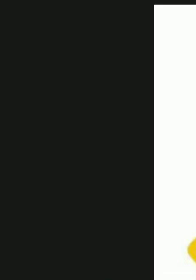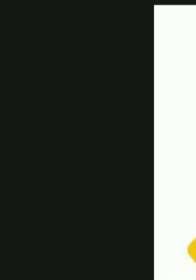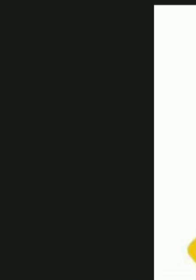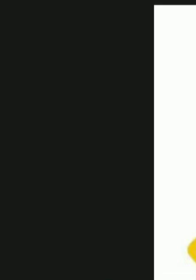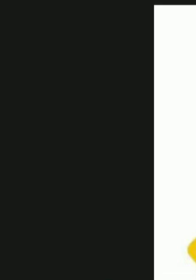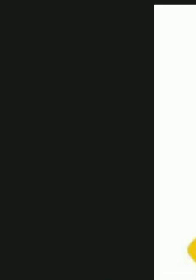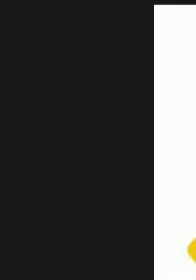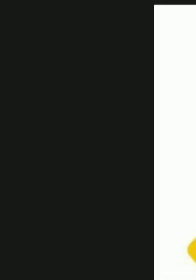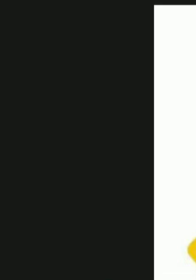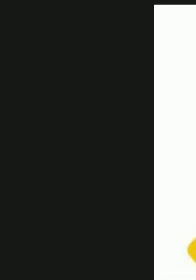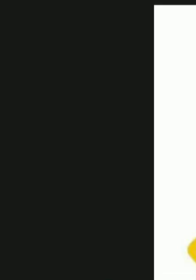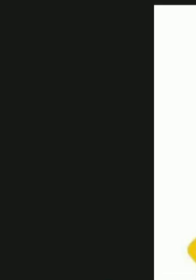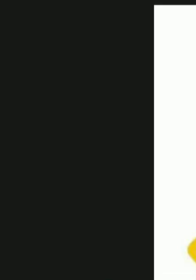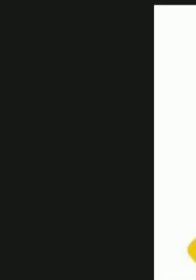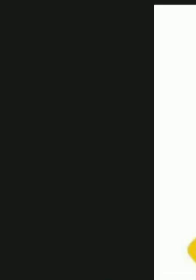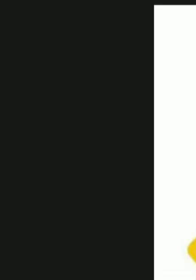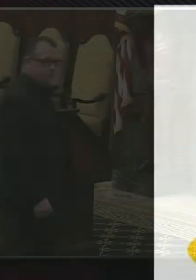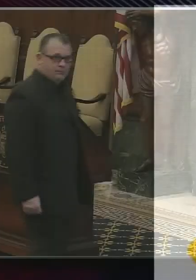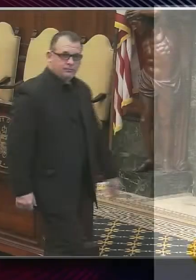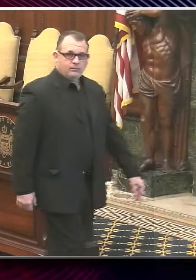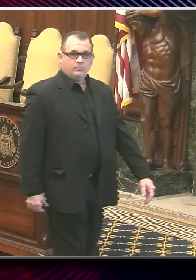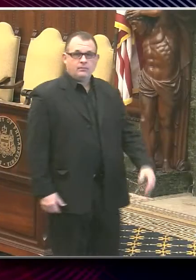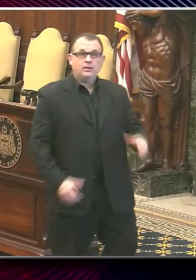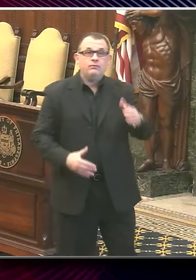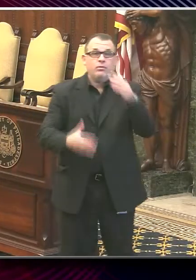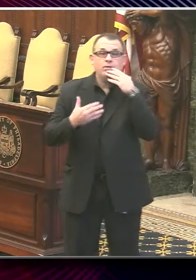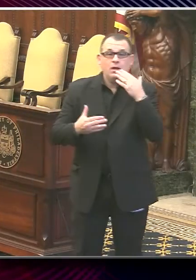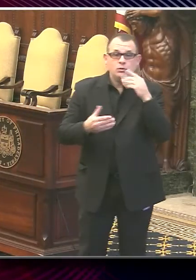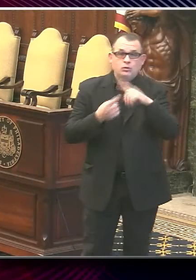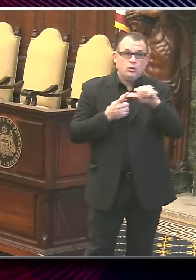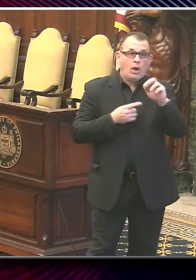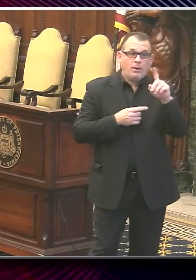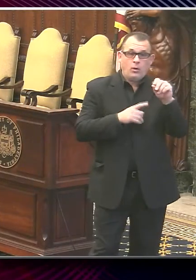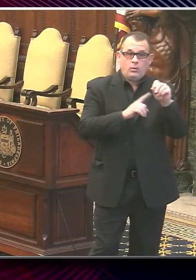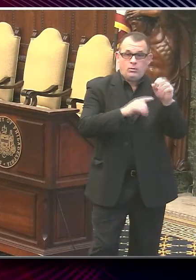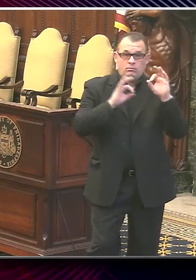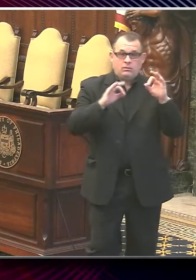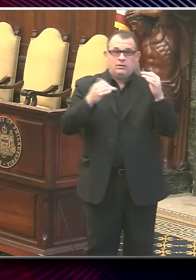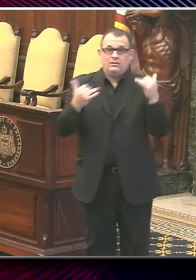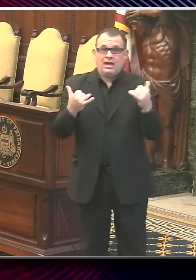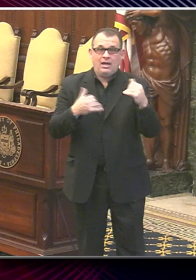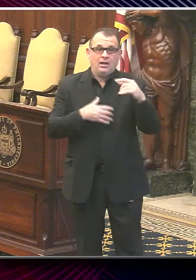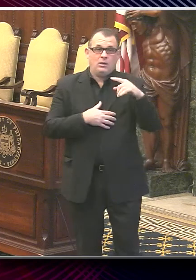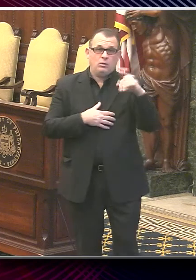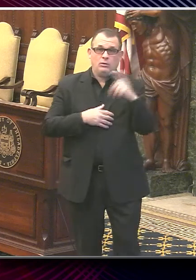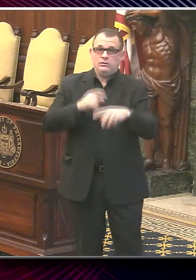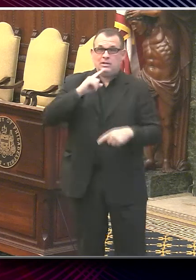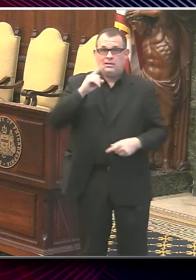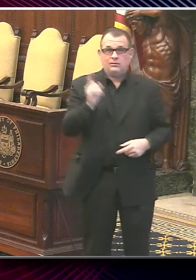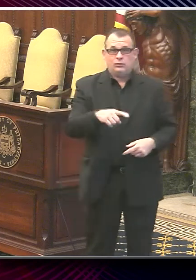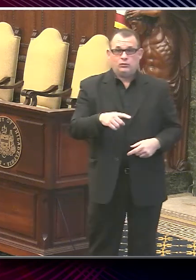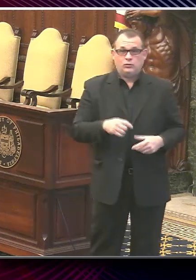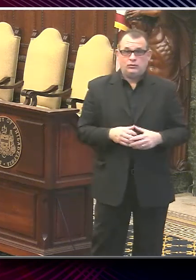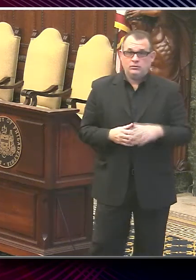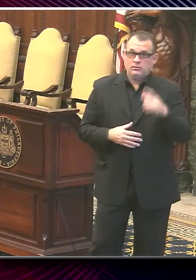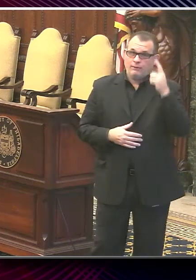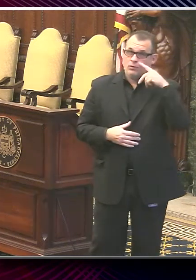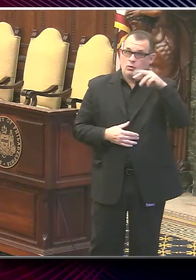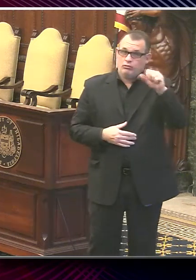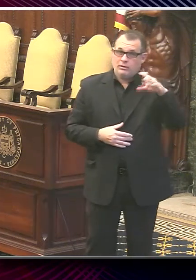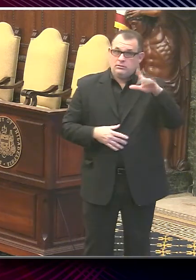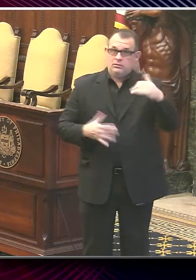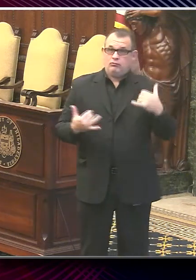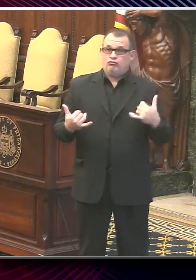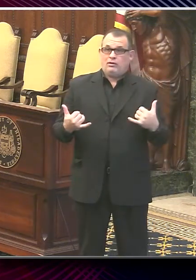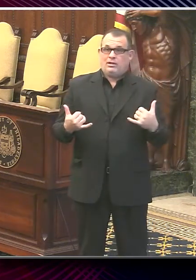Okay, thank you, Armando. And we're now going to move to the Q&A portion for members of the press. And today we are